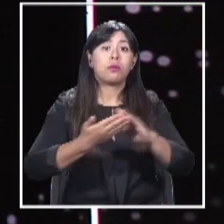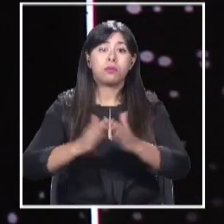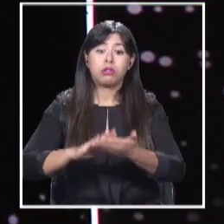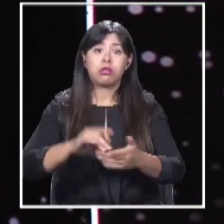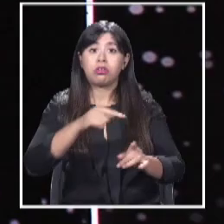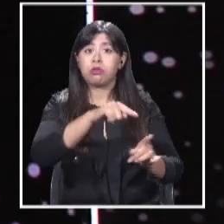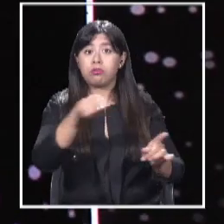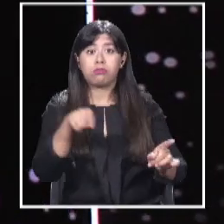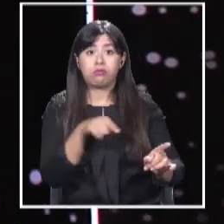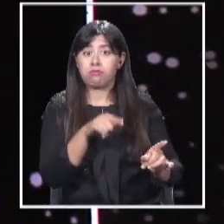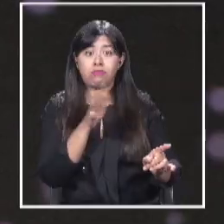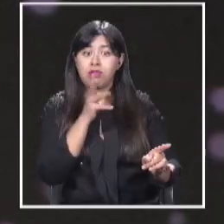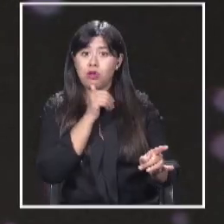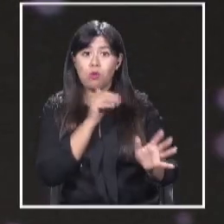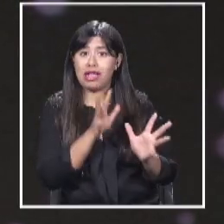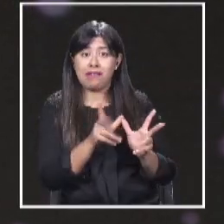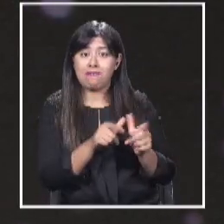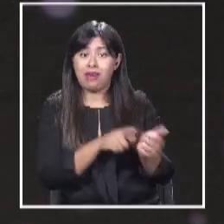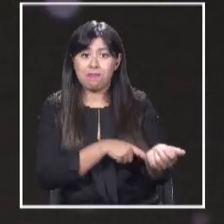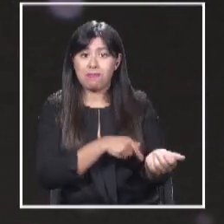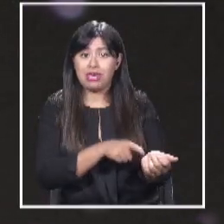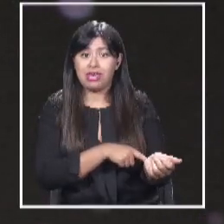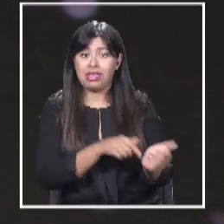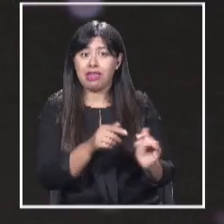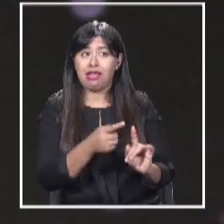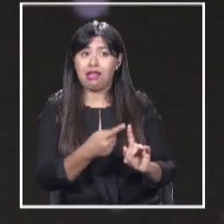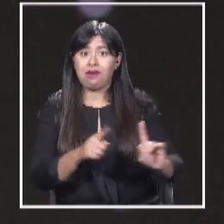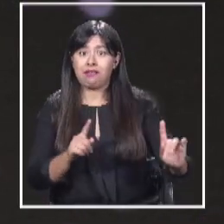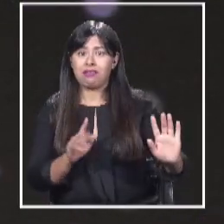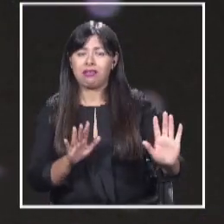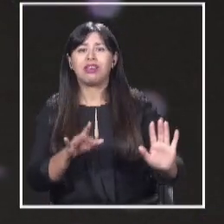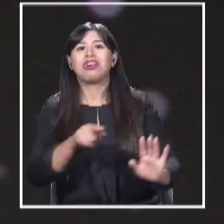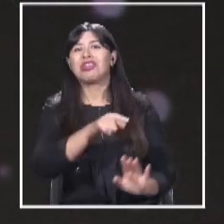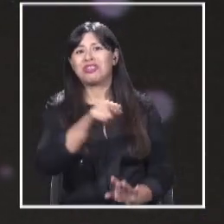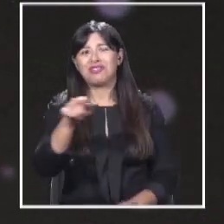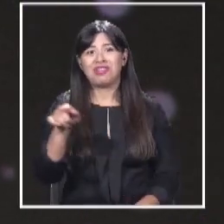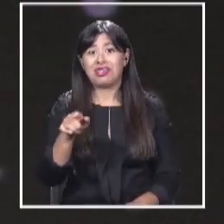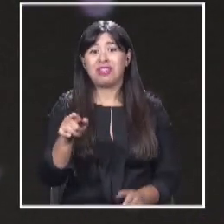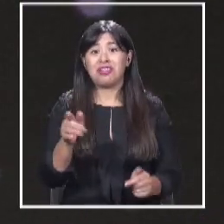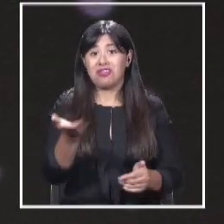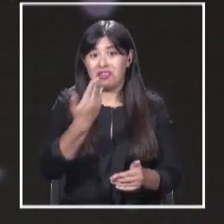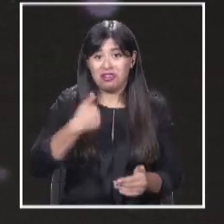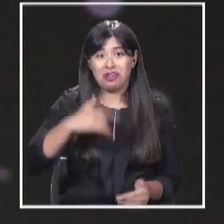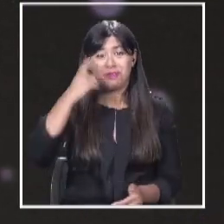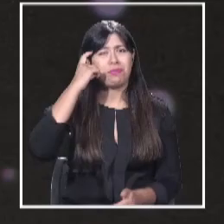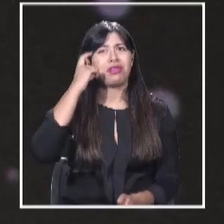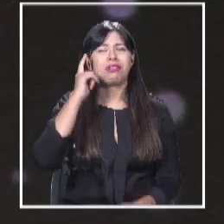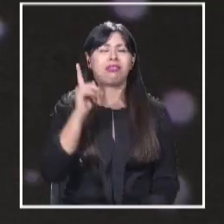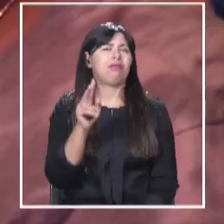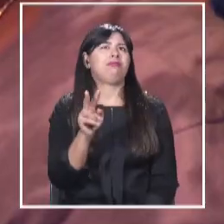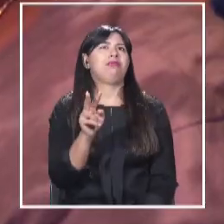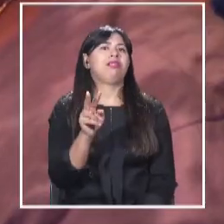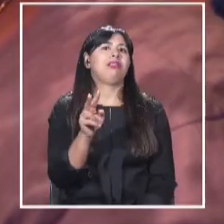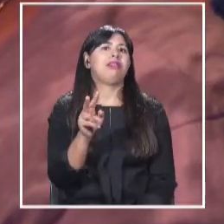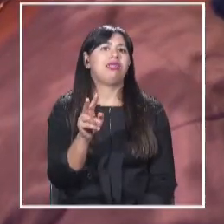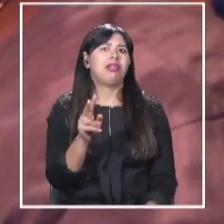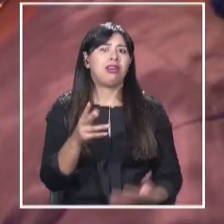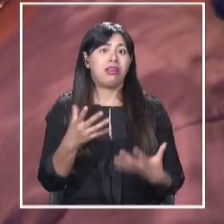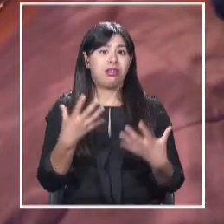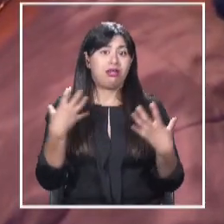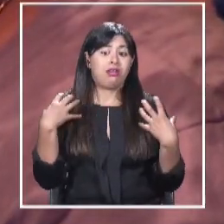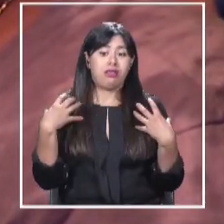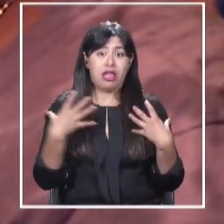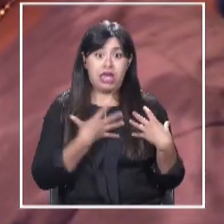que no tenemos ningún vínculo de parentesco. Sé que muchos de los que estáis o estamos aquí, si lo pensamos, estamos dejando a nuestros